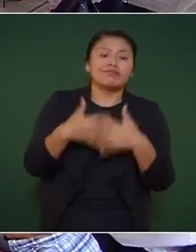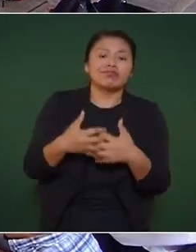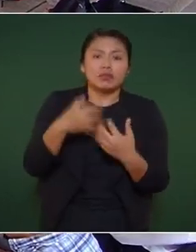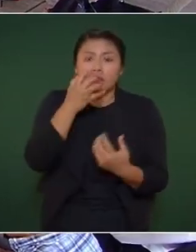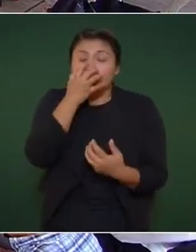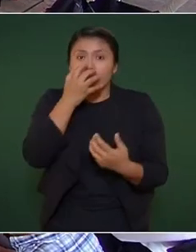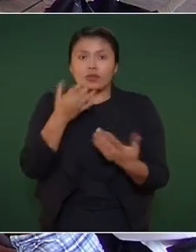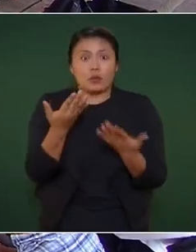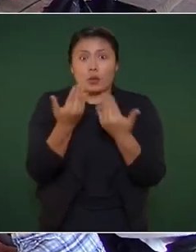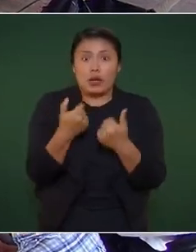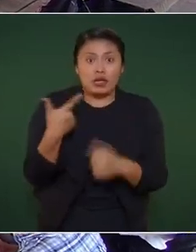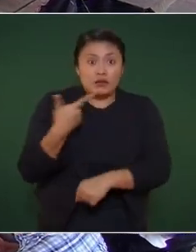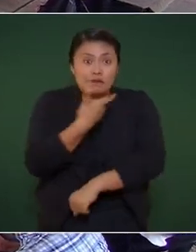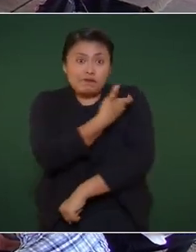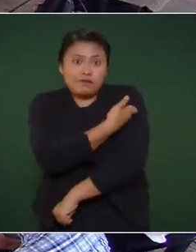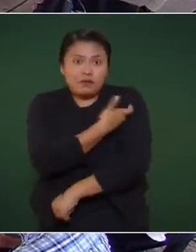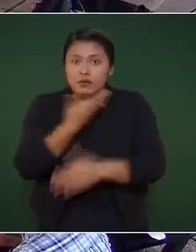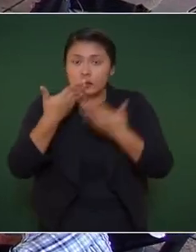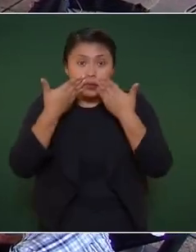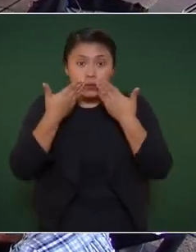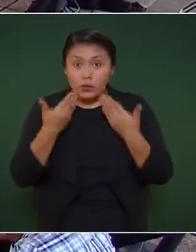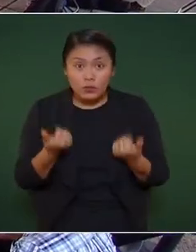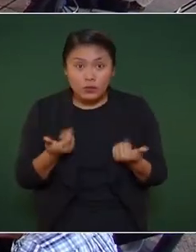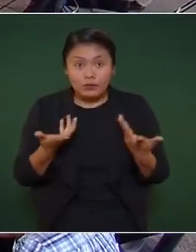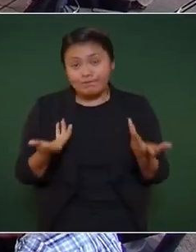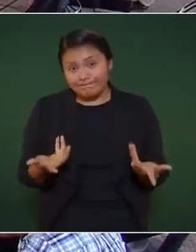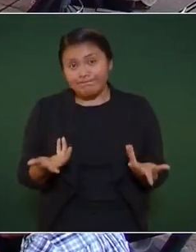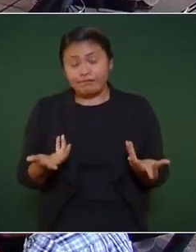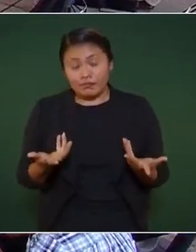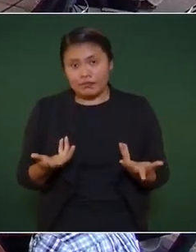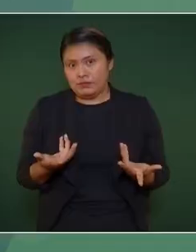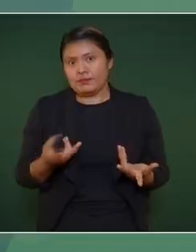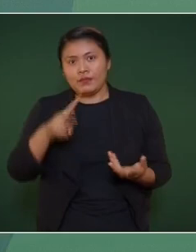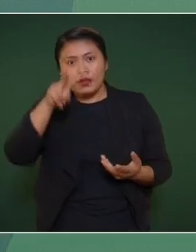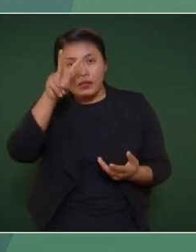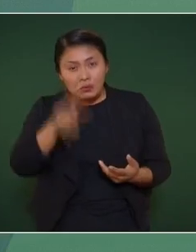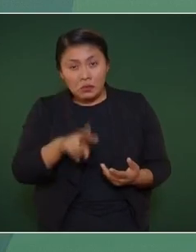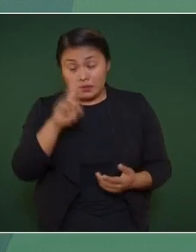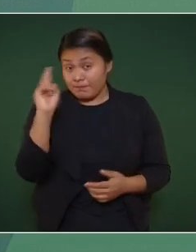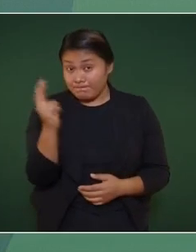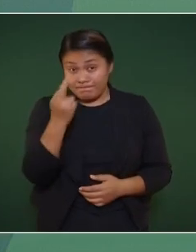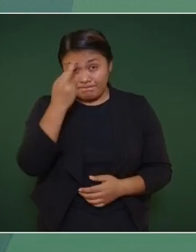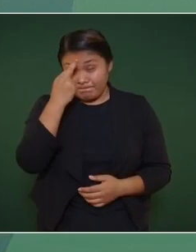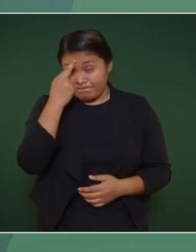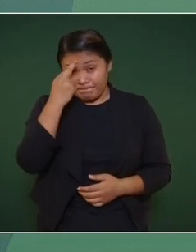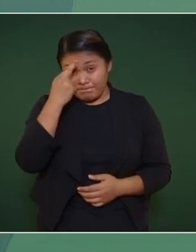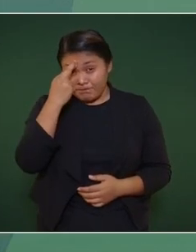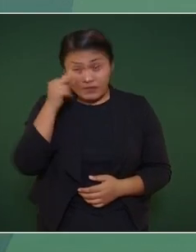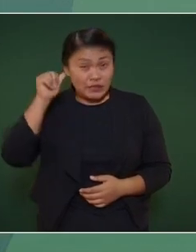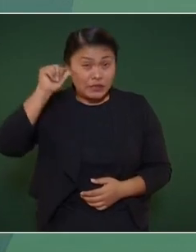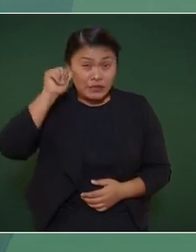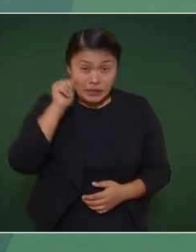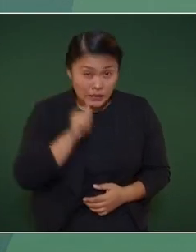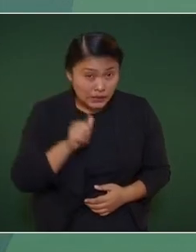sin vacunas. La verdad, no debemos de olvidar a